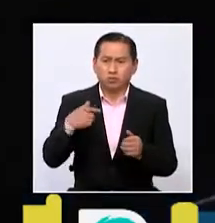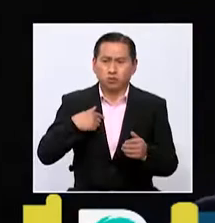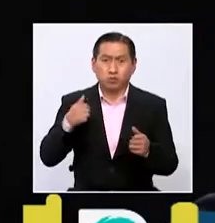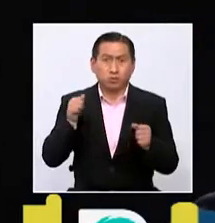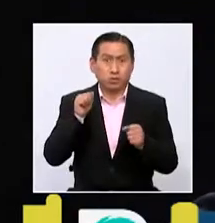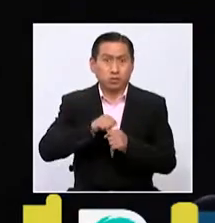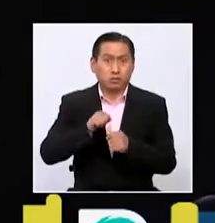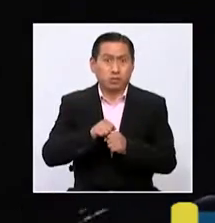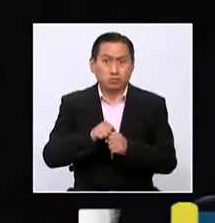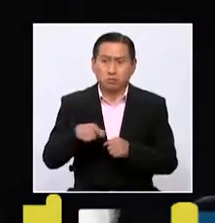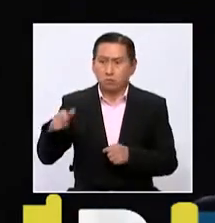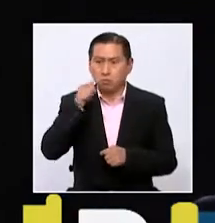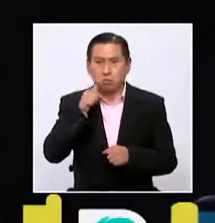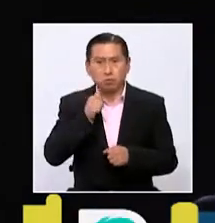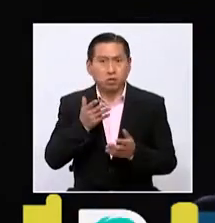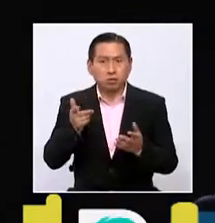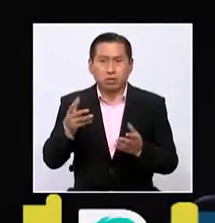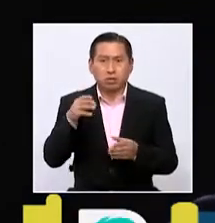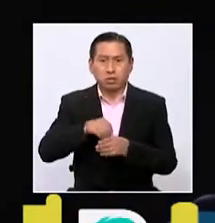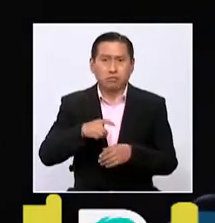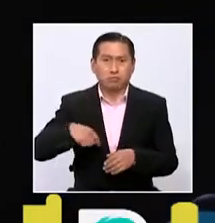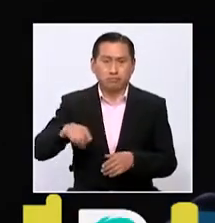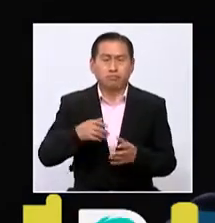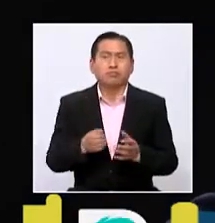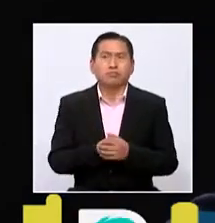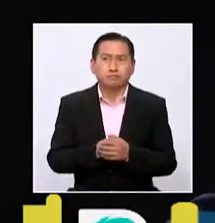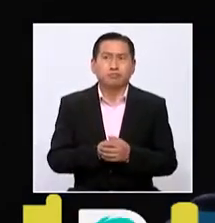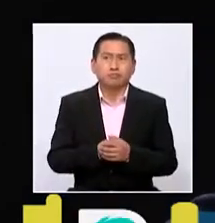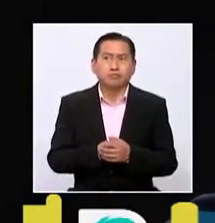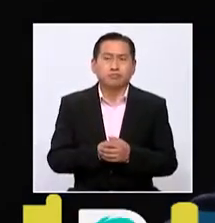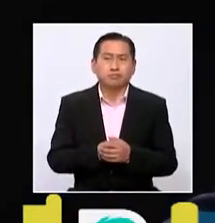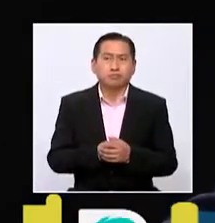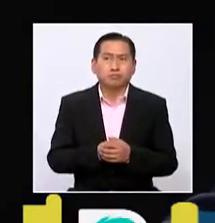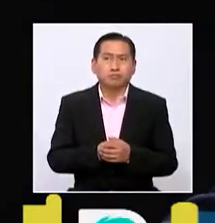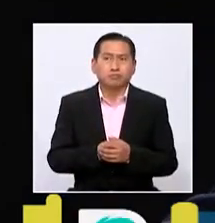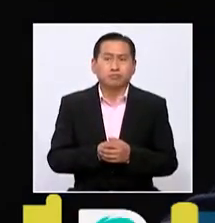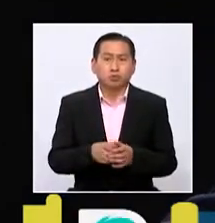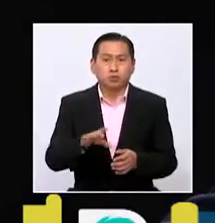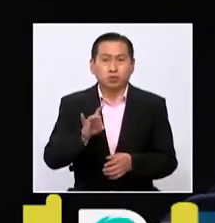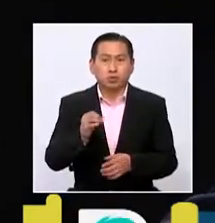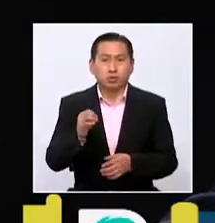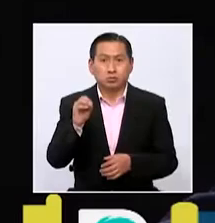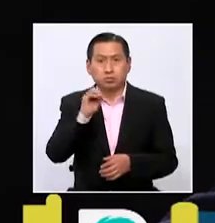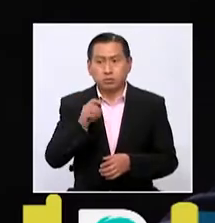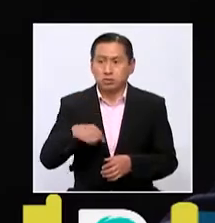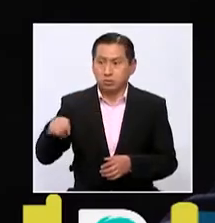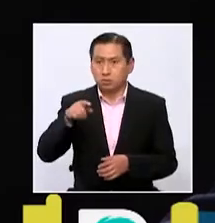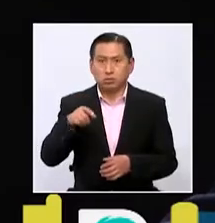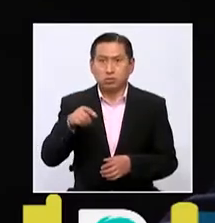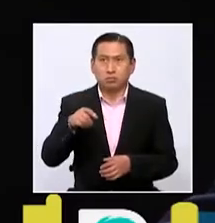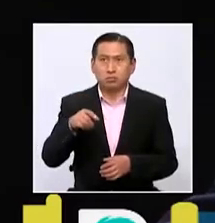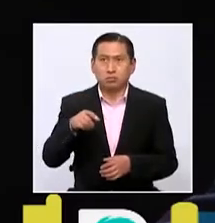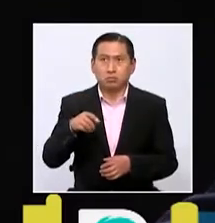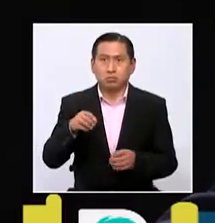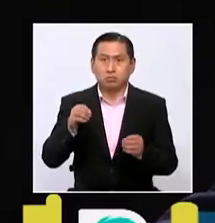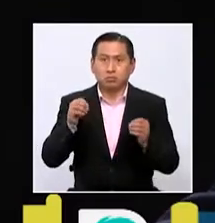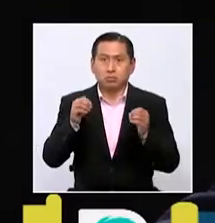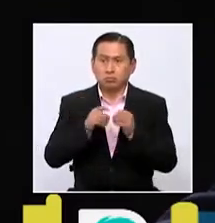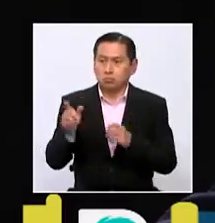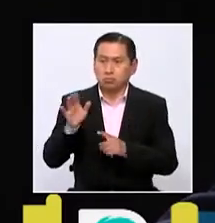trabajan conmigo son mujeres en el estudio. y el 80% las que me reportan.